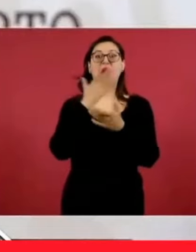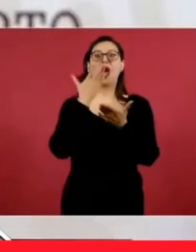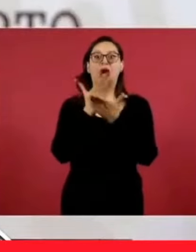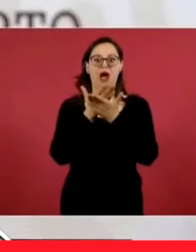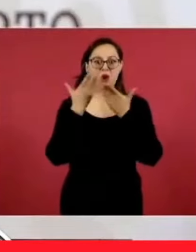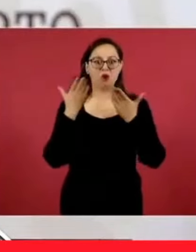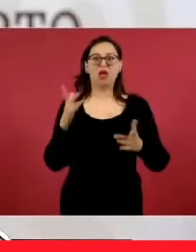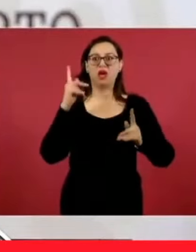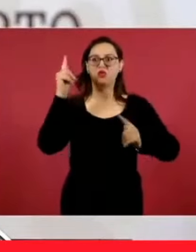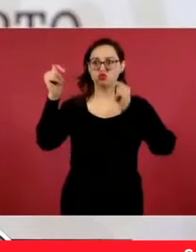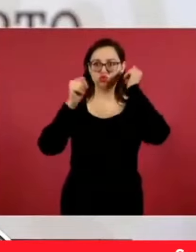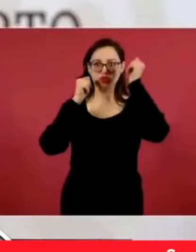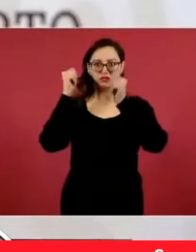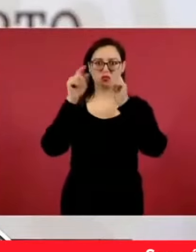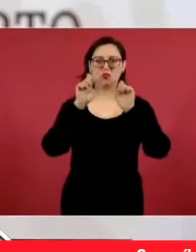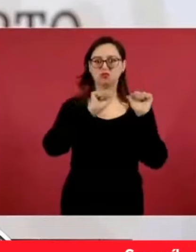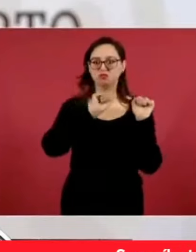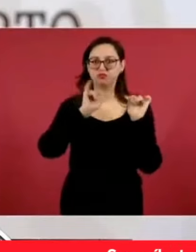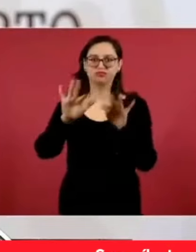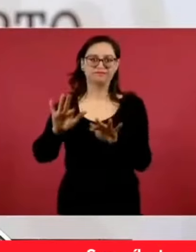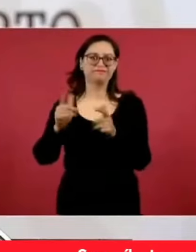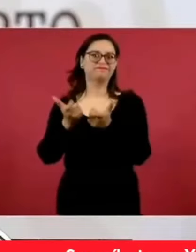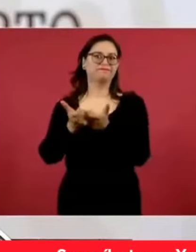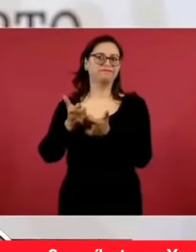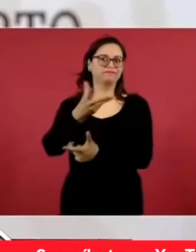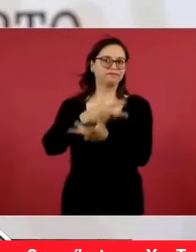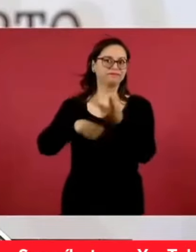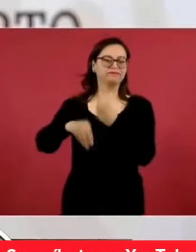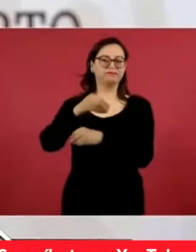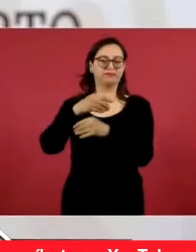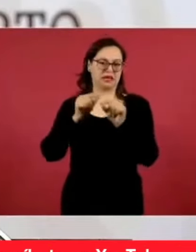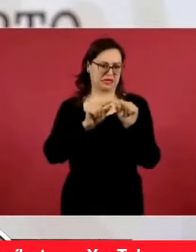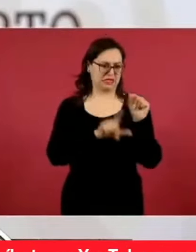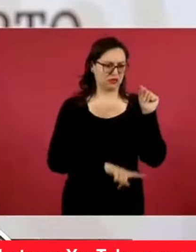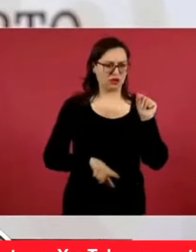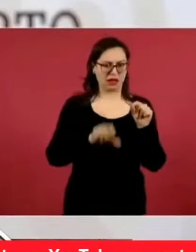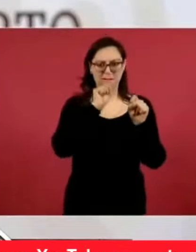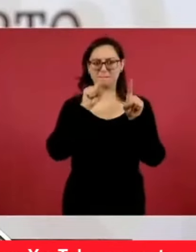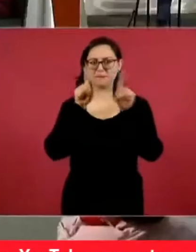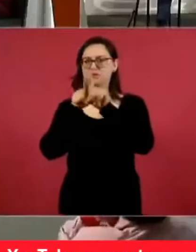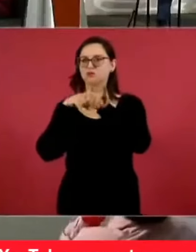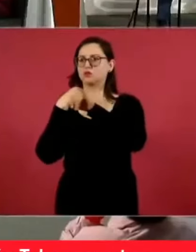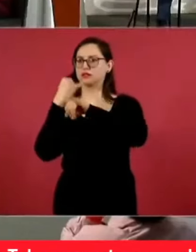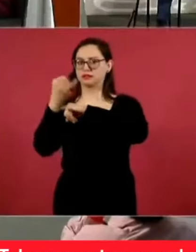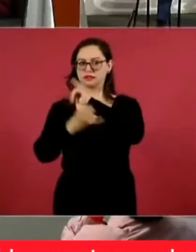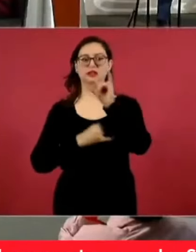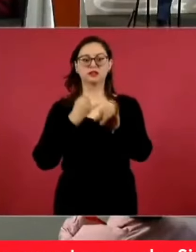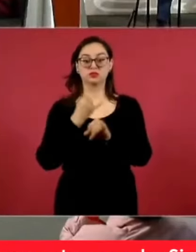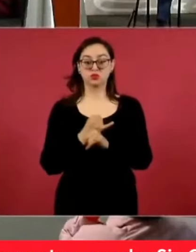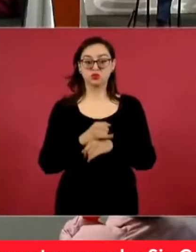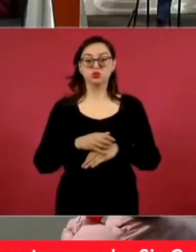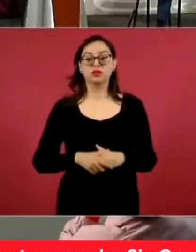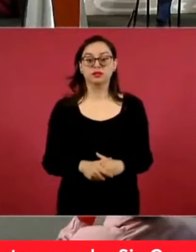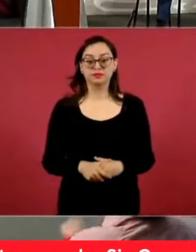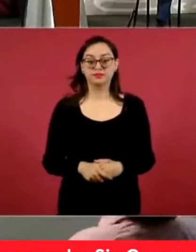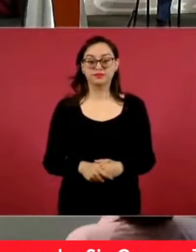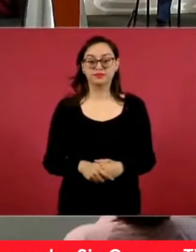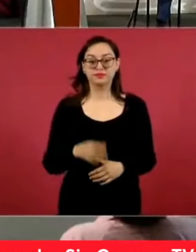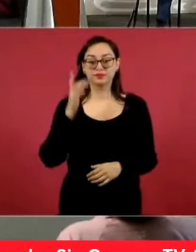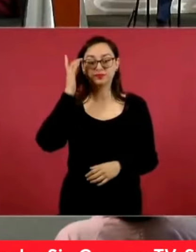principales para visitantes nacionales e internacionales, diversificando así nuestra oferta turística.